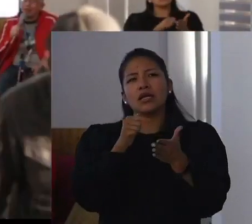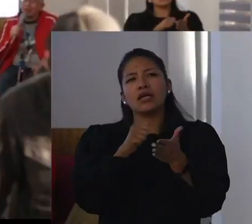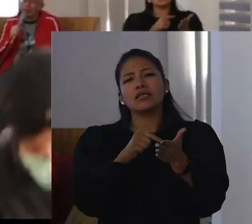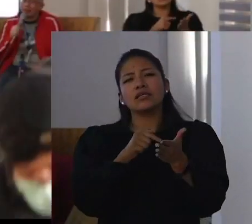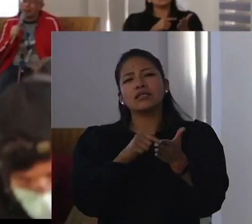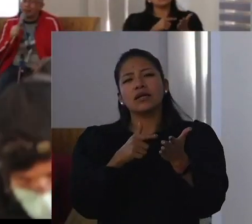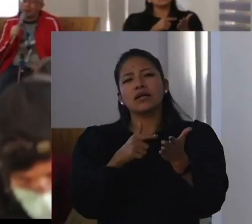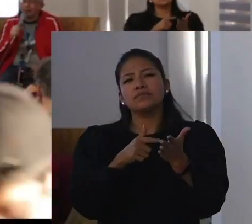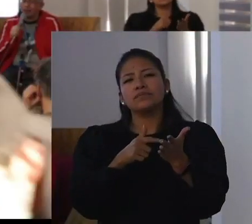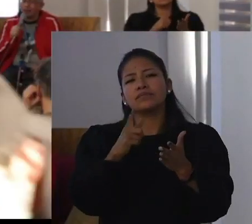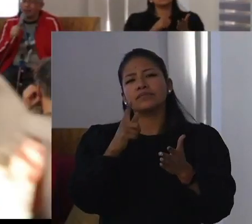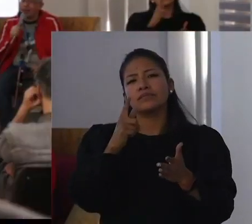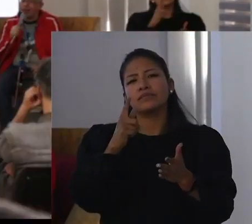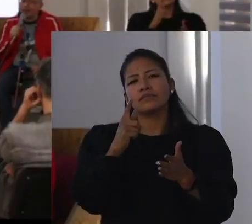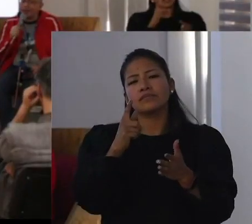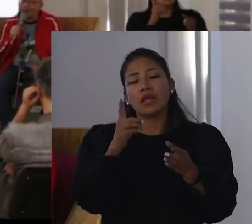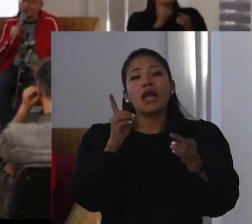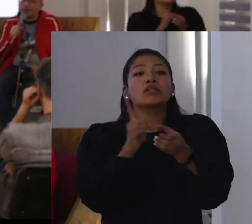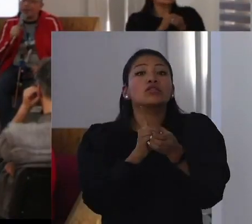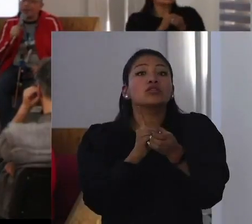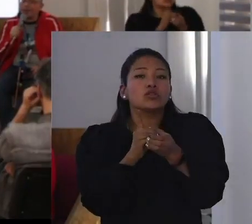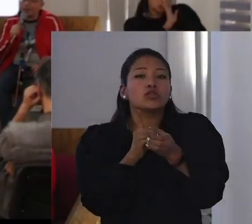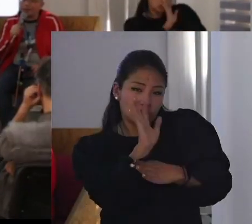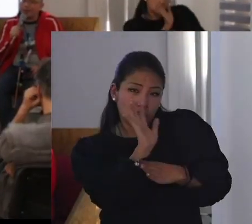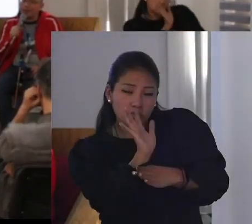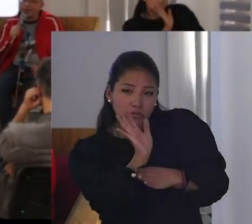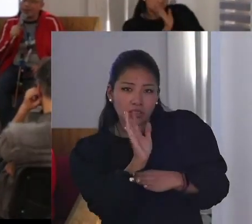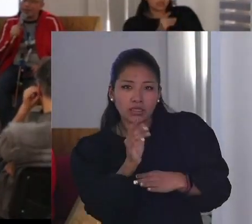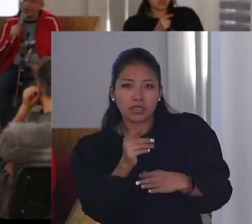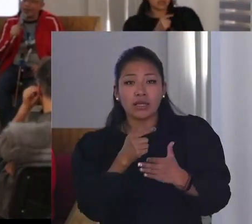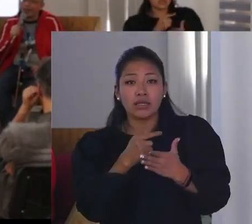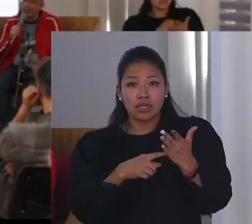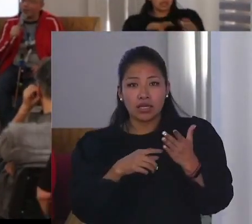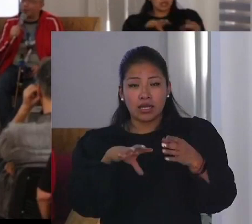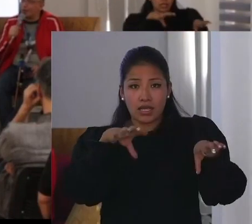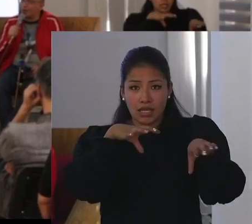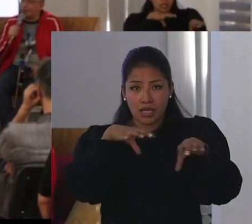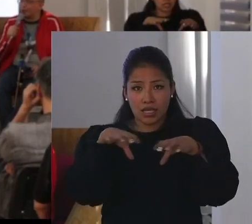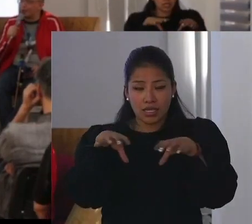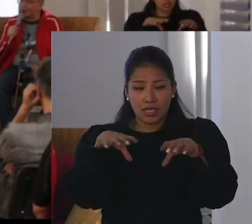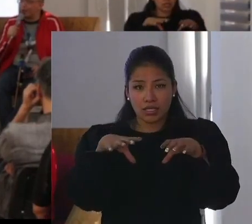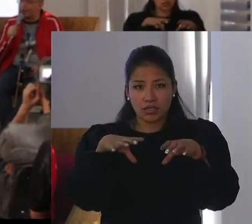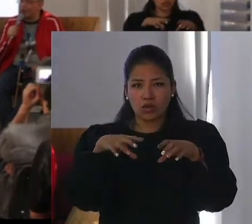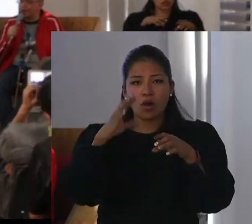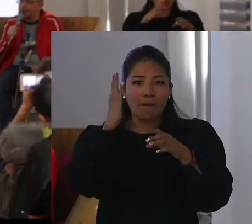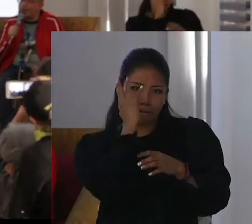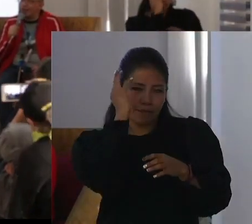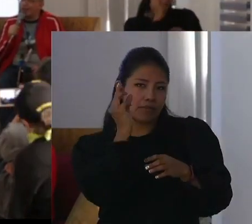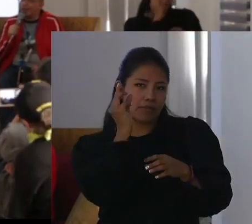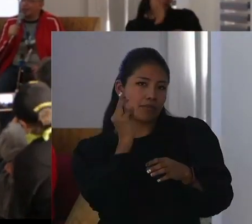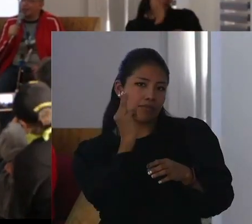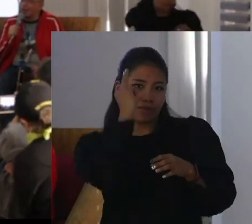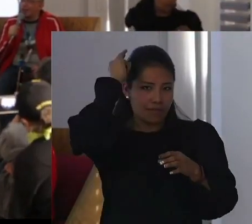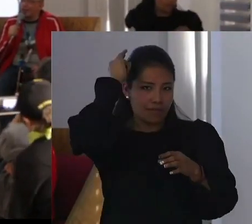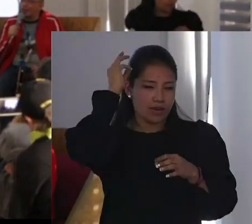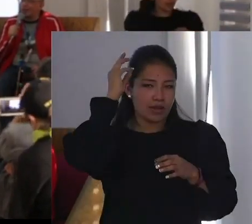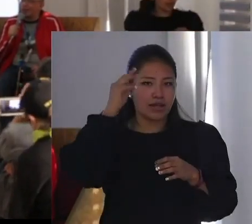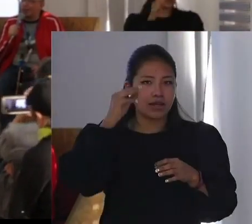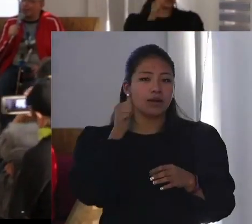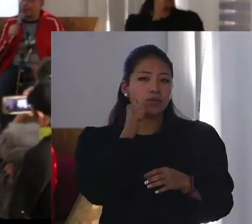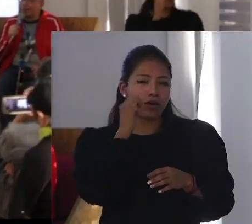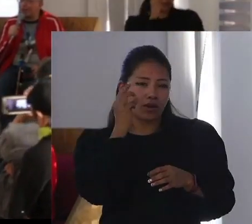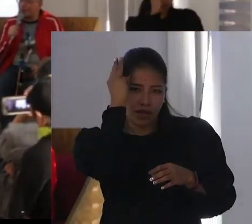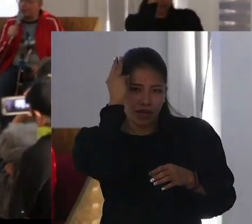la el documental que radio documental que hizo María María Galindo ahí donde emiten los carnets no ahí te das cuenta no el